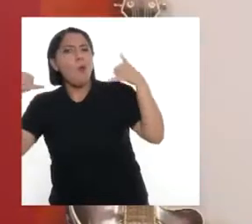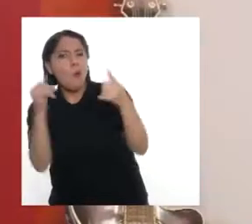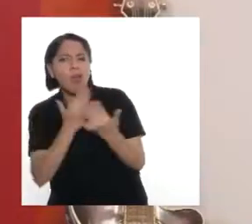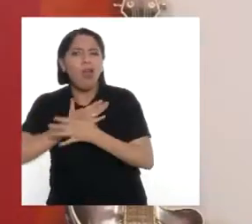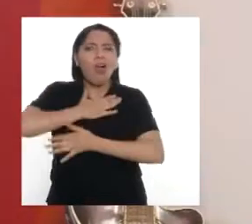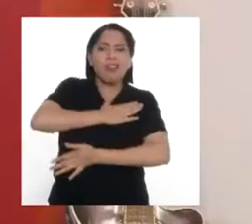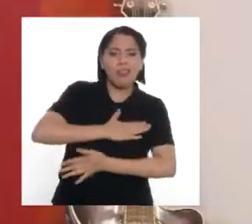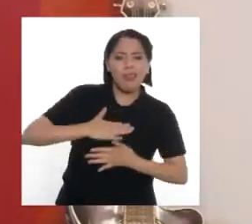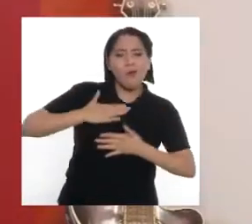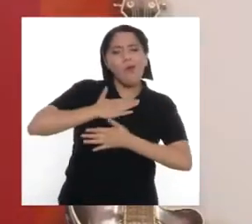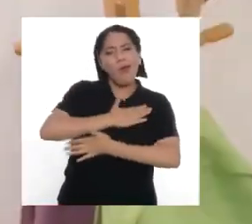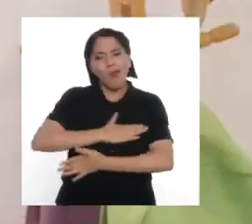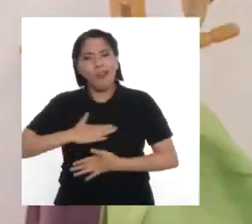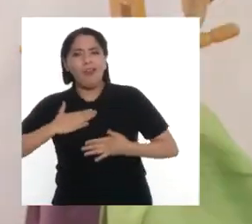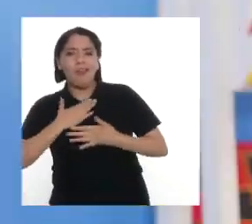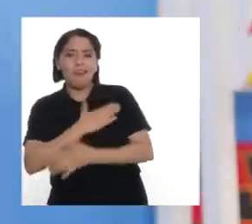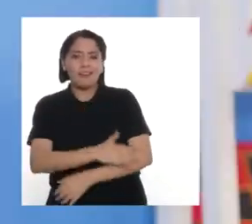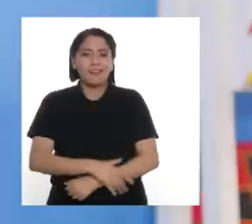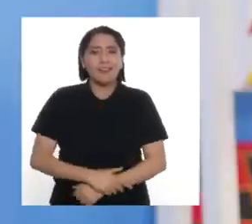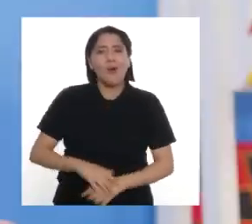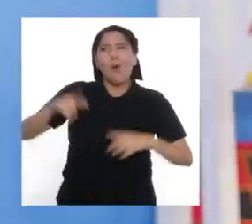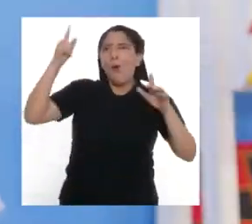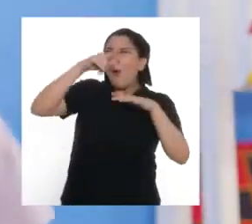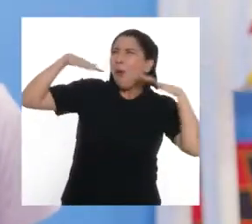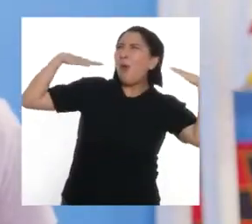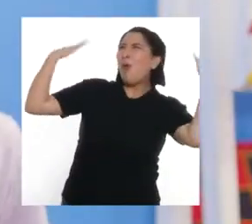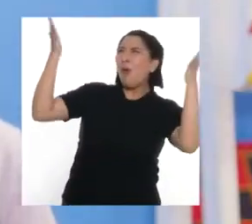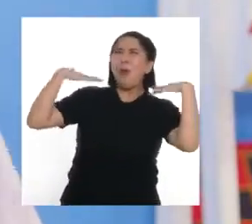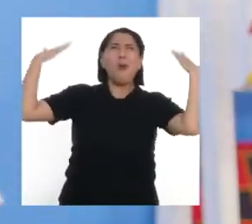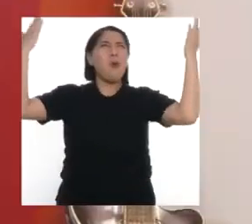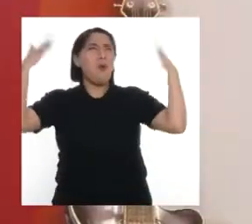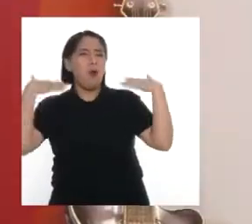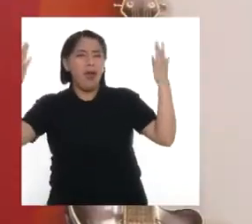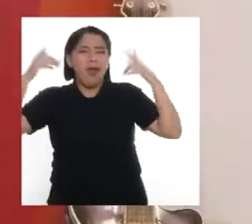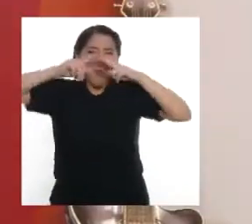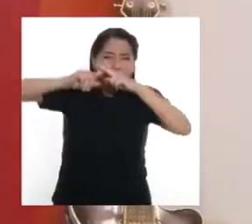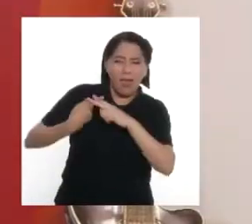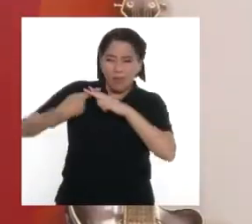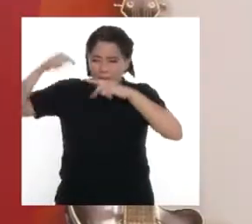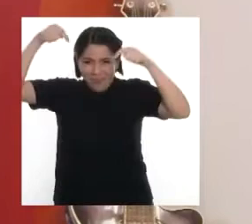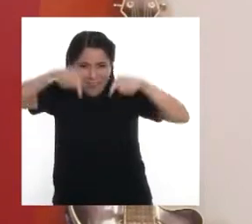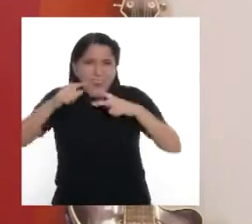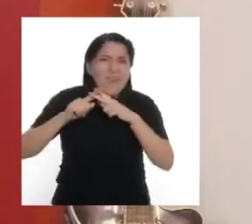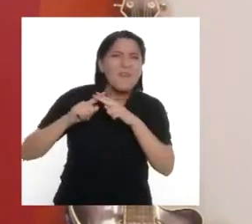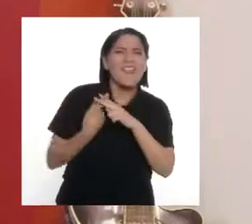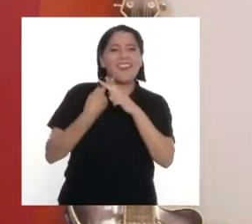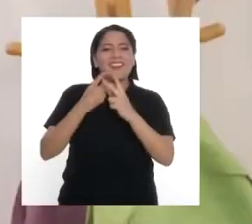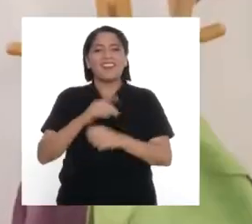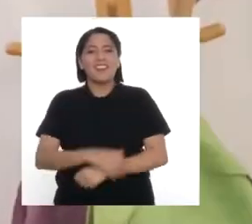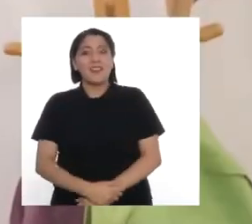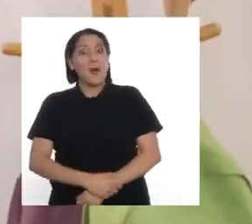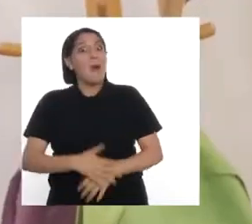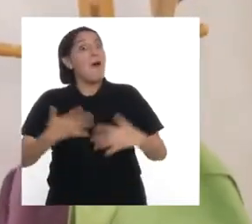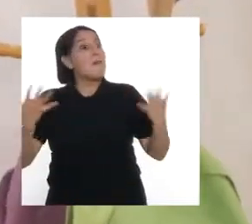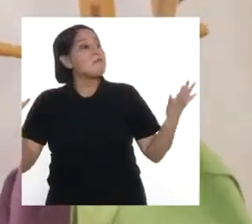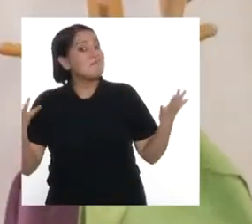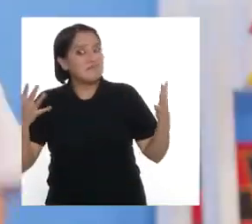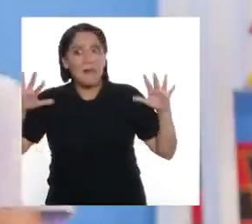jugando y divirtiéndonos. El verano comienza, esto recién comienza. Muchas